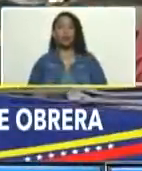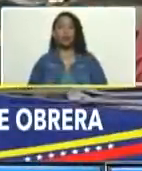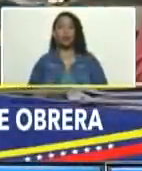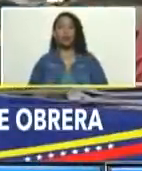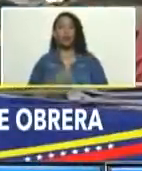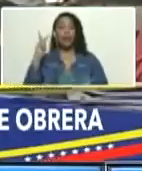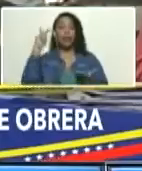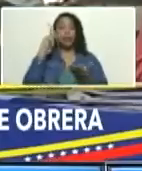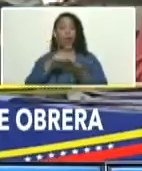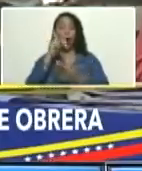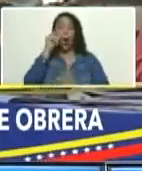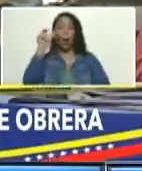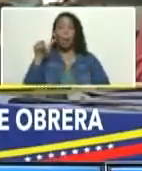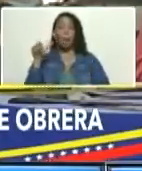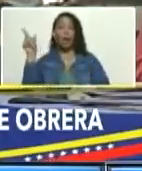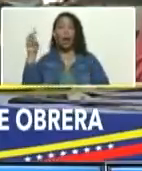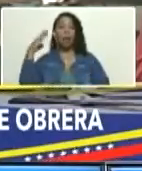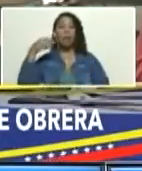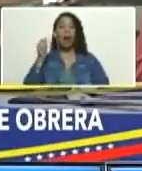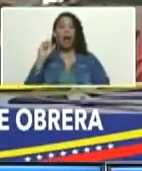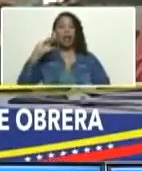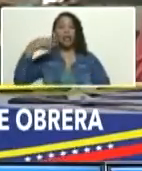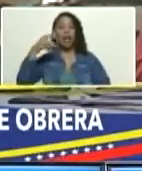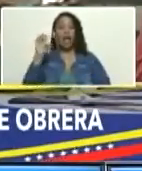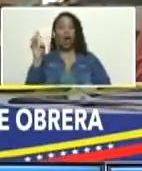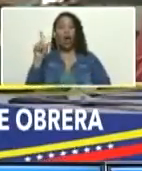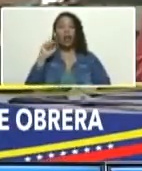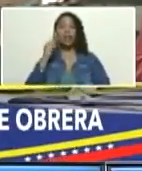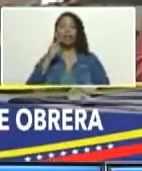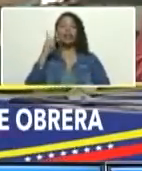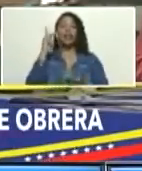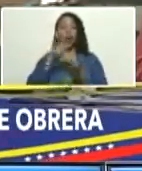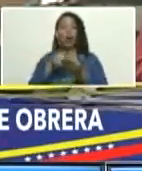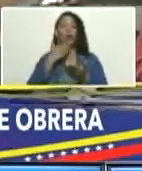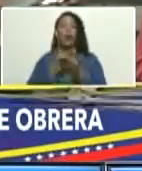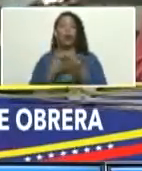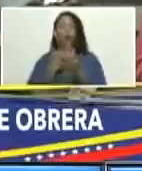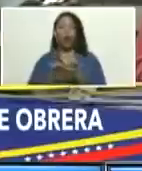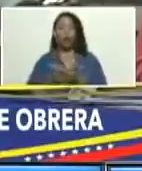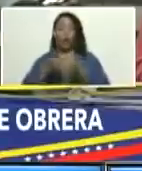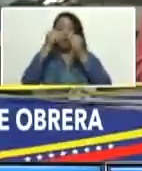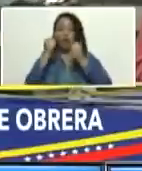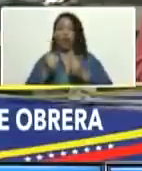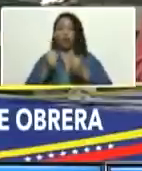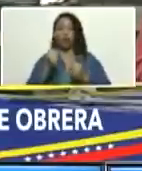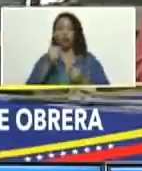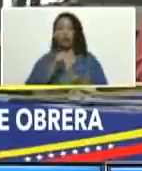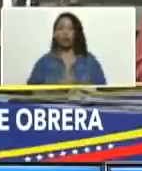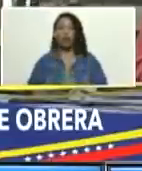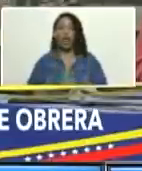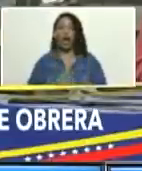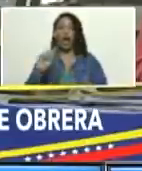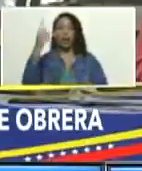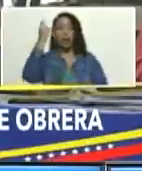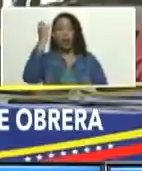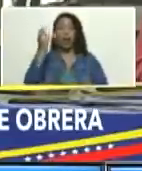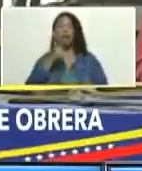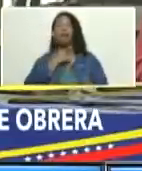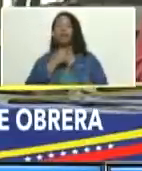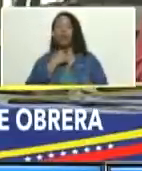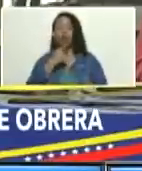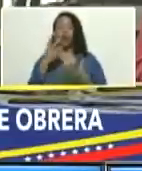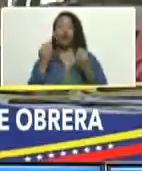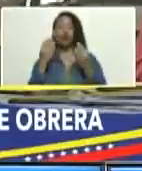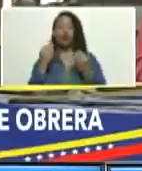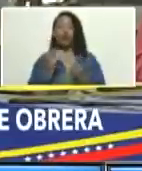Pacheco y llegó con propuestas contundentes. La primera idea me gusta mucho.